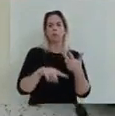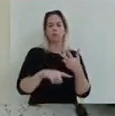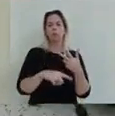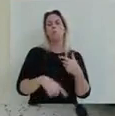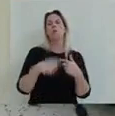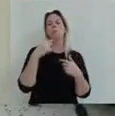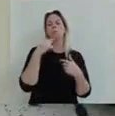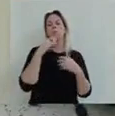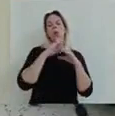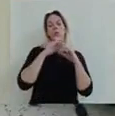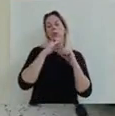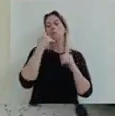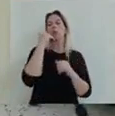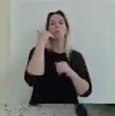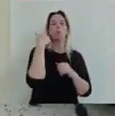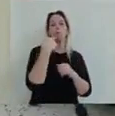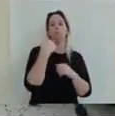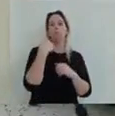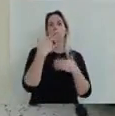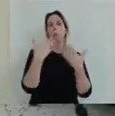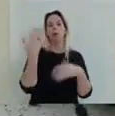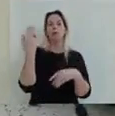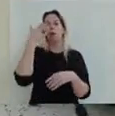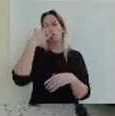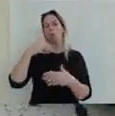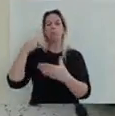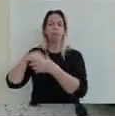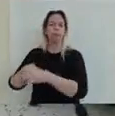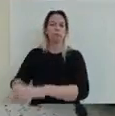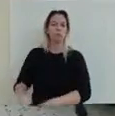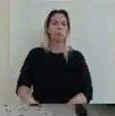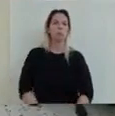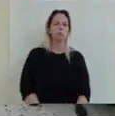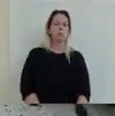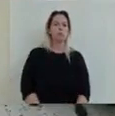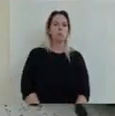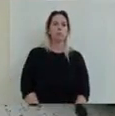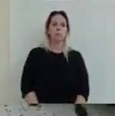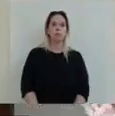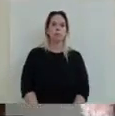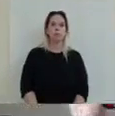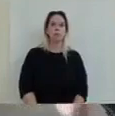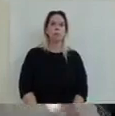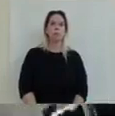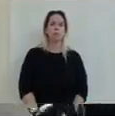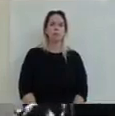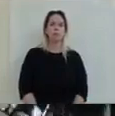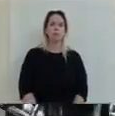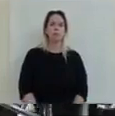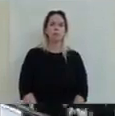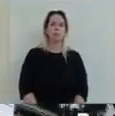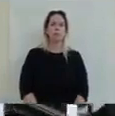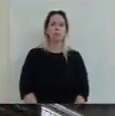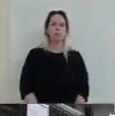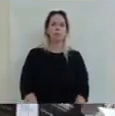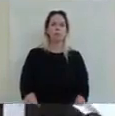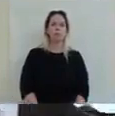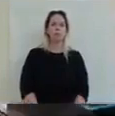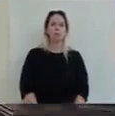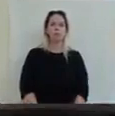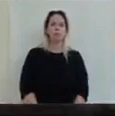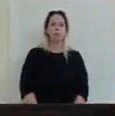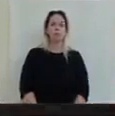regístrese, publíquese y oportunamente archívese. Concejal Miño. Bueno, creo que es claro, lo que se pide es un detalle de cómo se gastó la partida